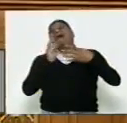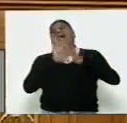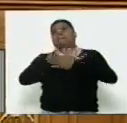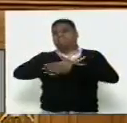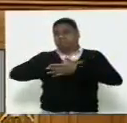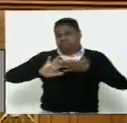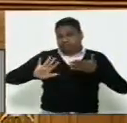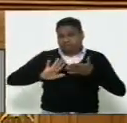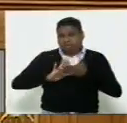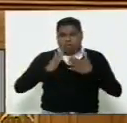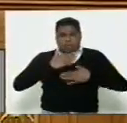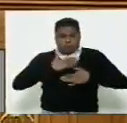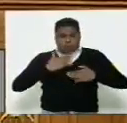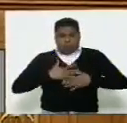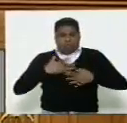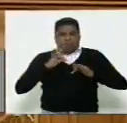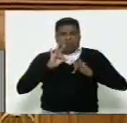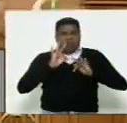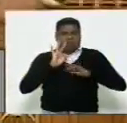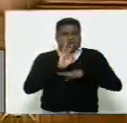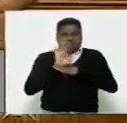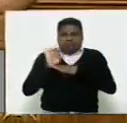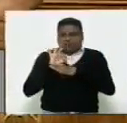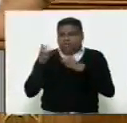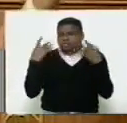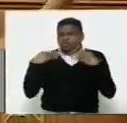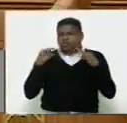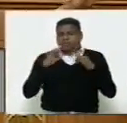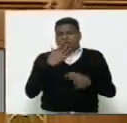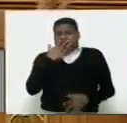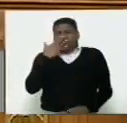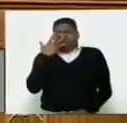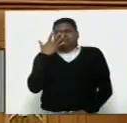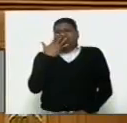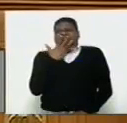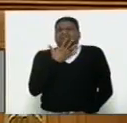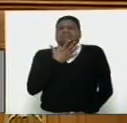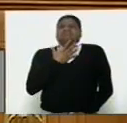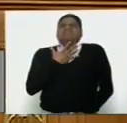cuerpo, respirar con conciencia,